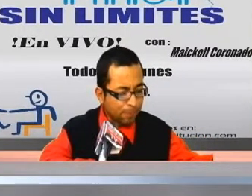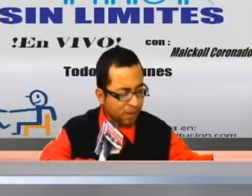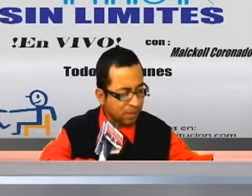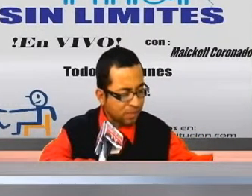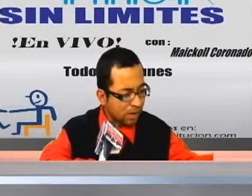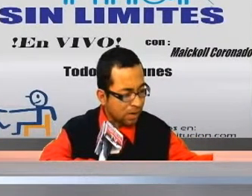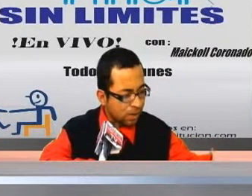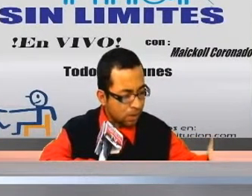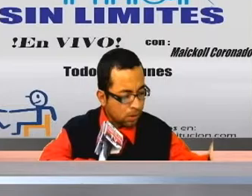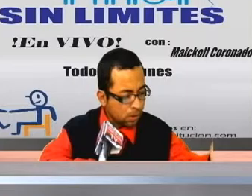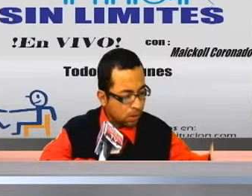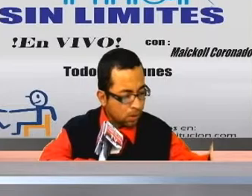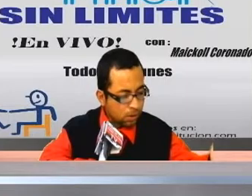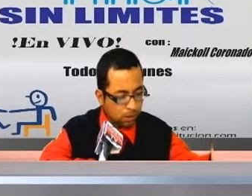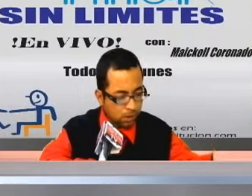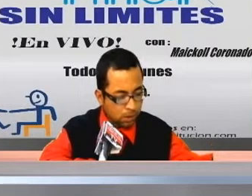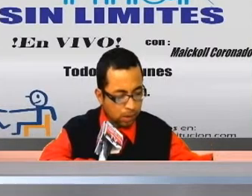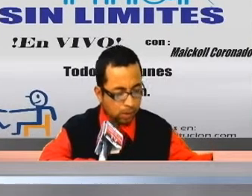en las páginas sale